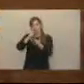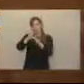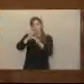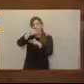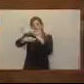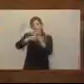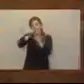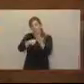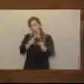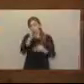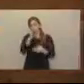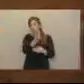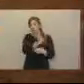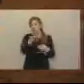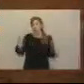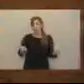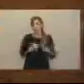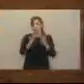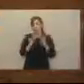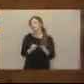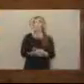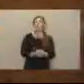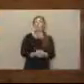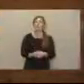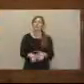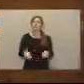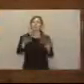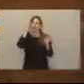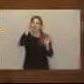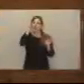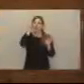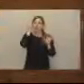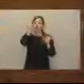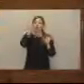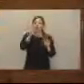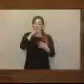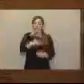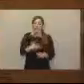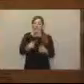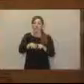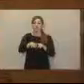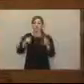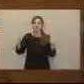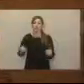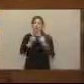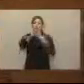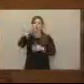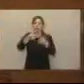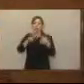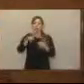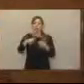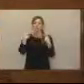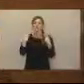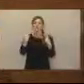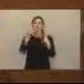realice esa actuación. Es evidente que a día de hoy, tras las actuaciones judiciales, incluidas las de la Fiscalía y por la